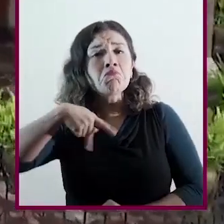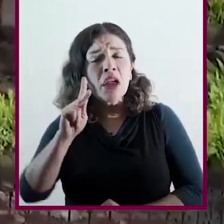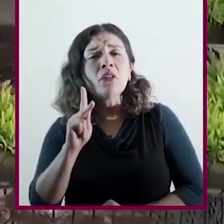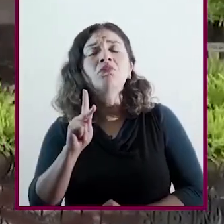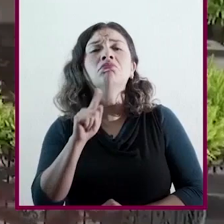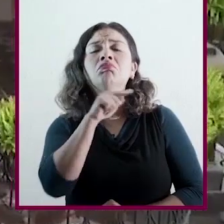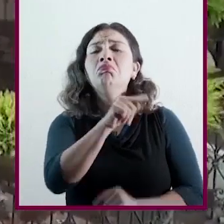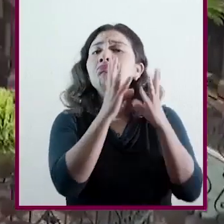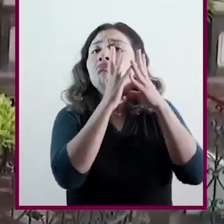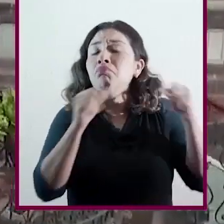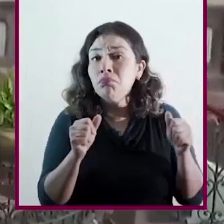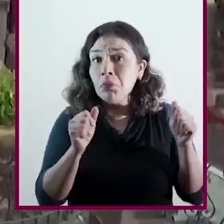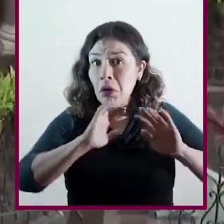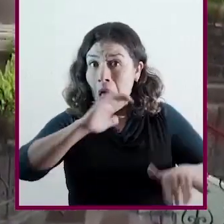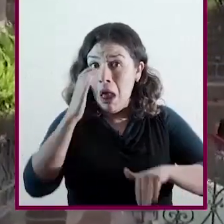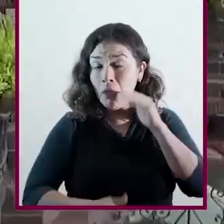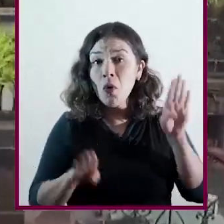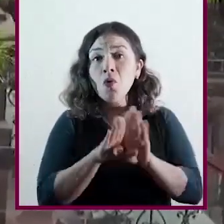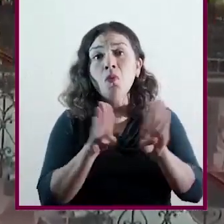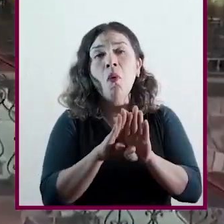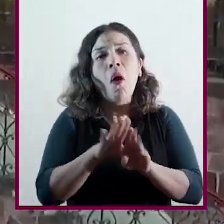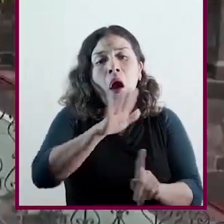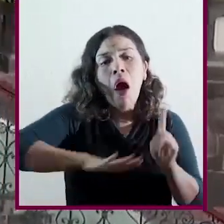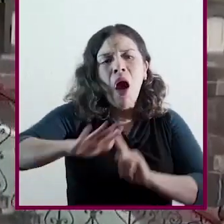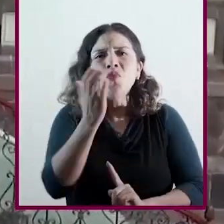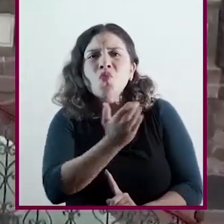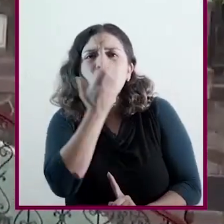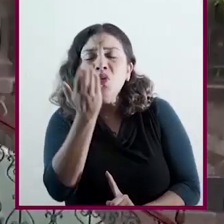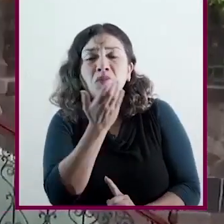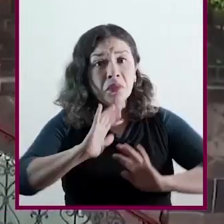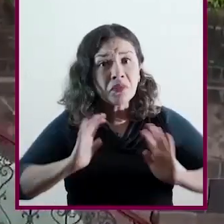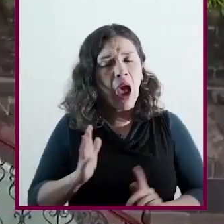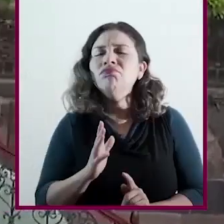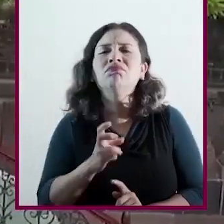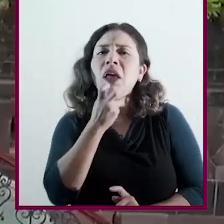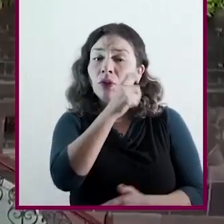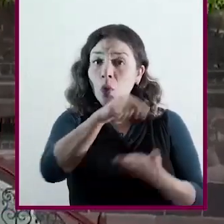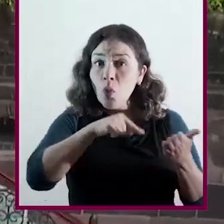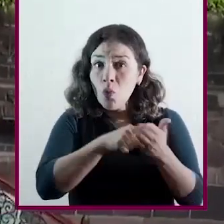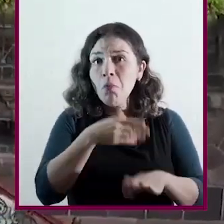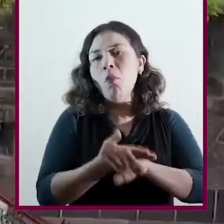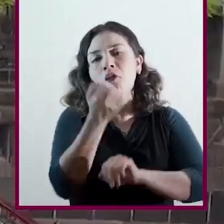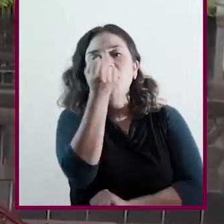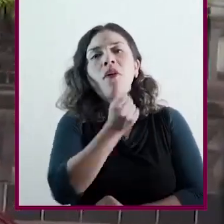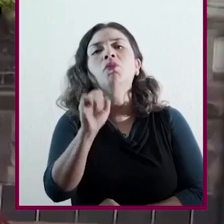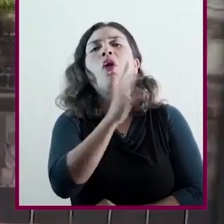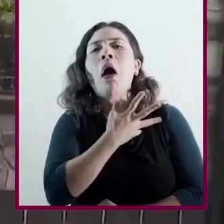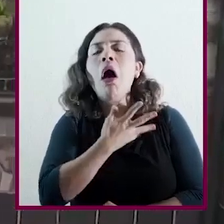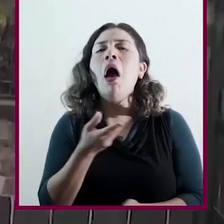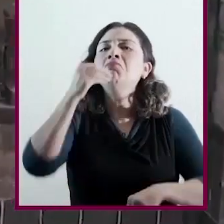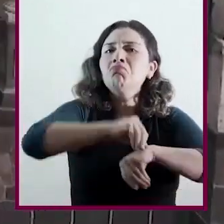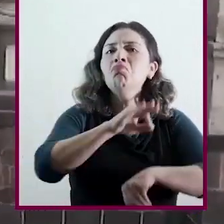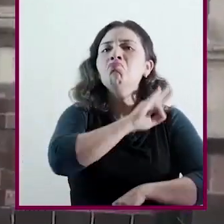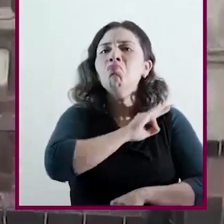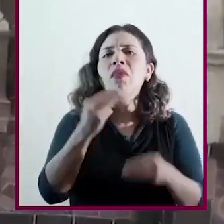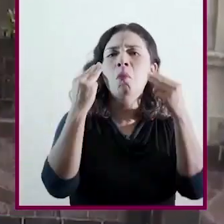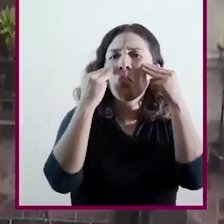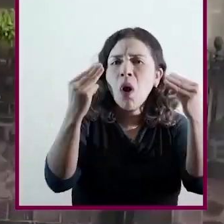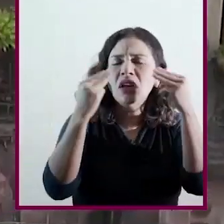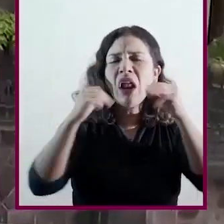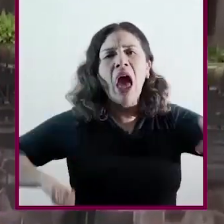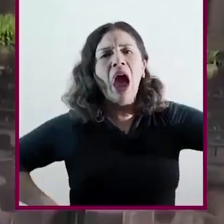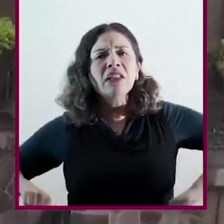Sin embargo, su desaparición no termina con la vocación del rumbo, ya que este famoso recinto albergará